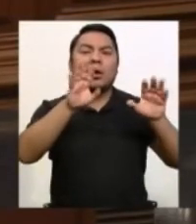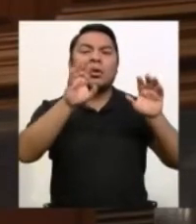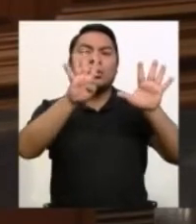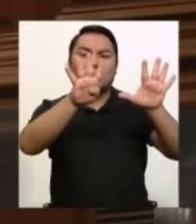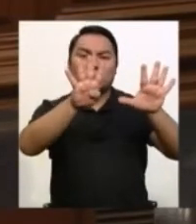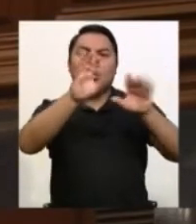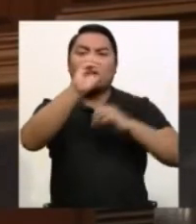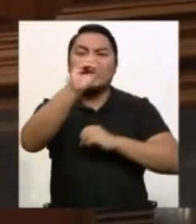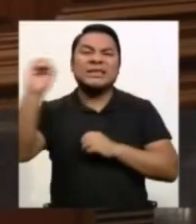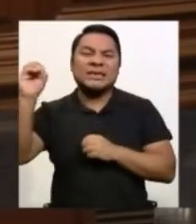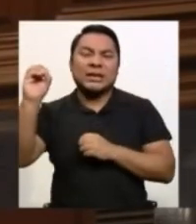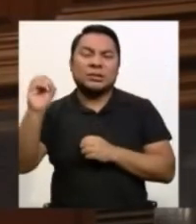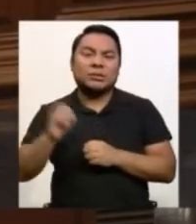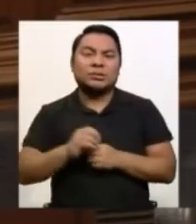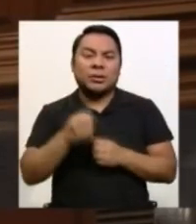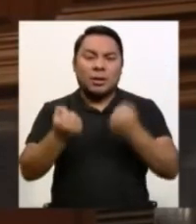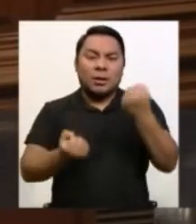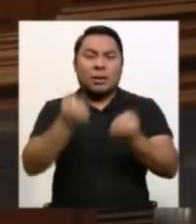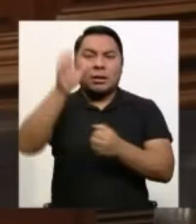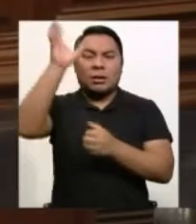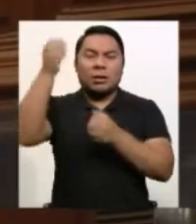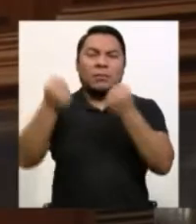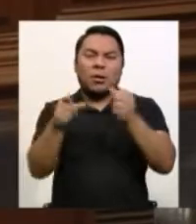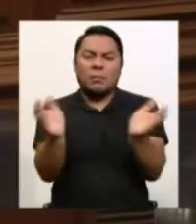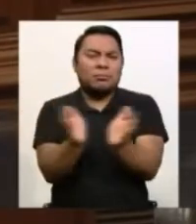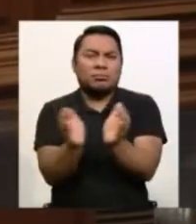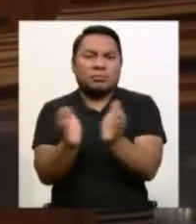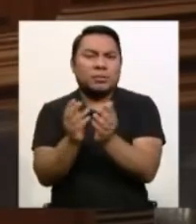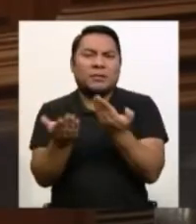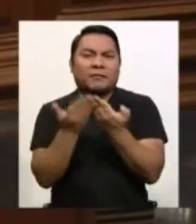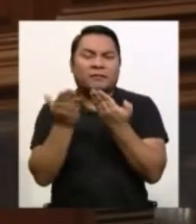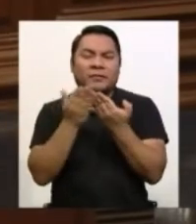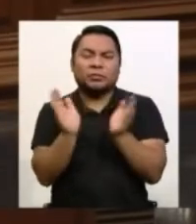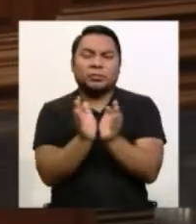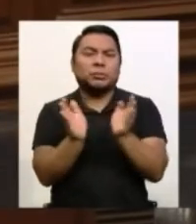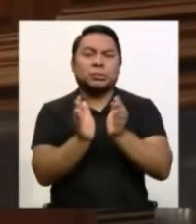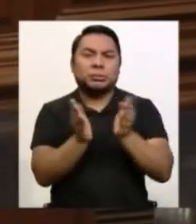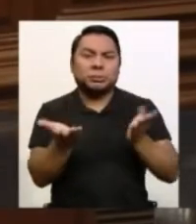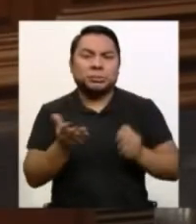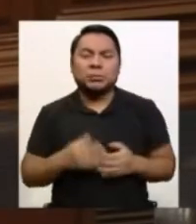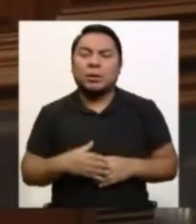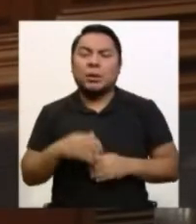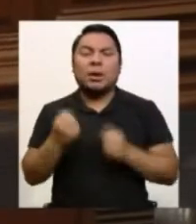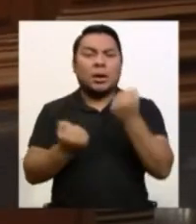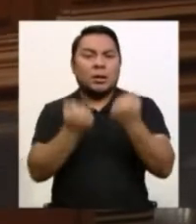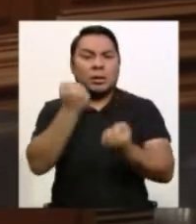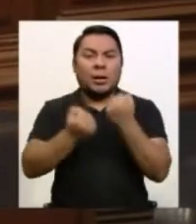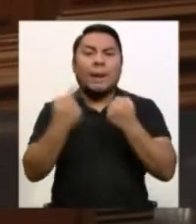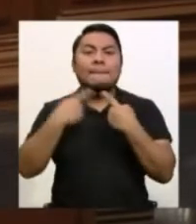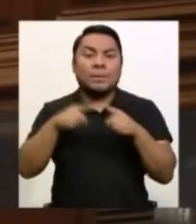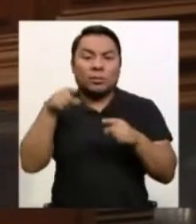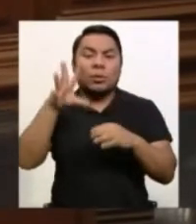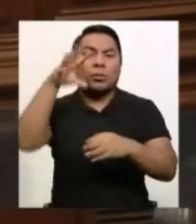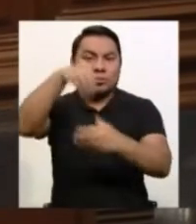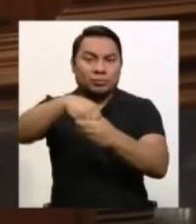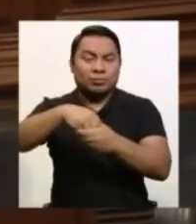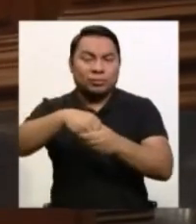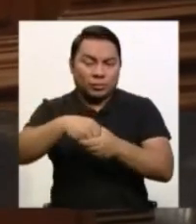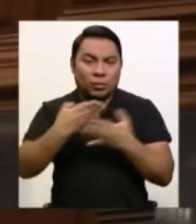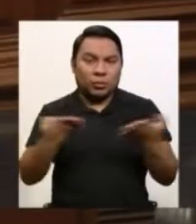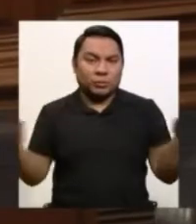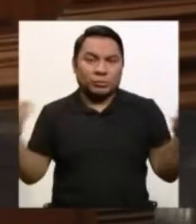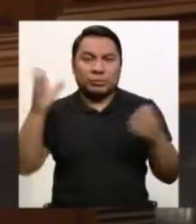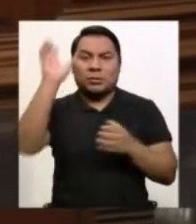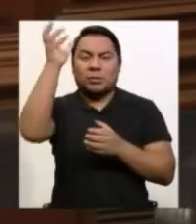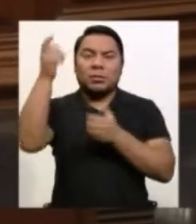patrulleros pequeñitos, carros pequeños, sencillos, por supuesto que equipados con las cosas de un patrullero,